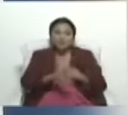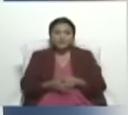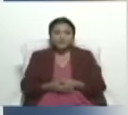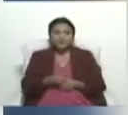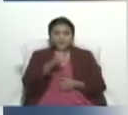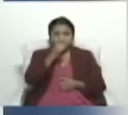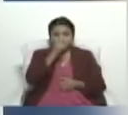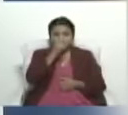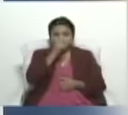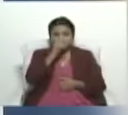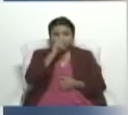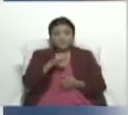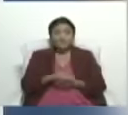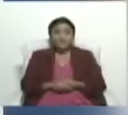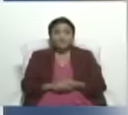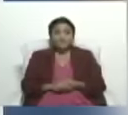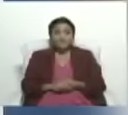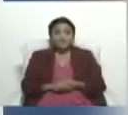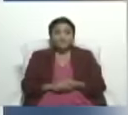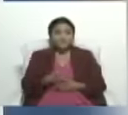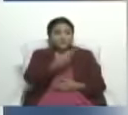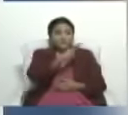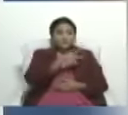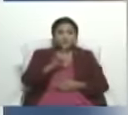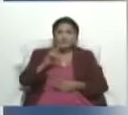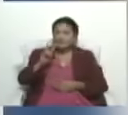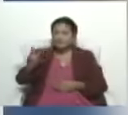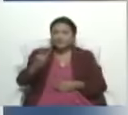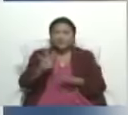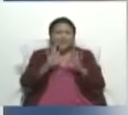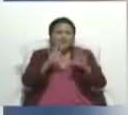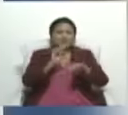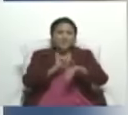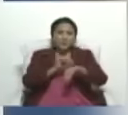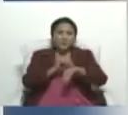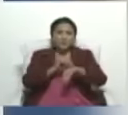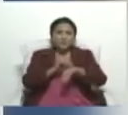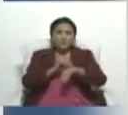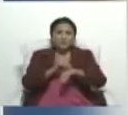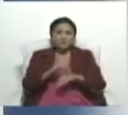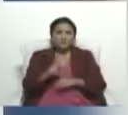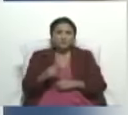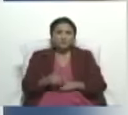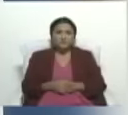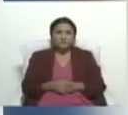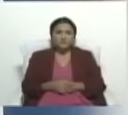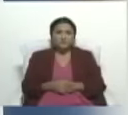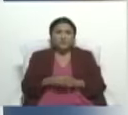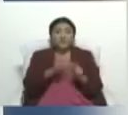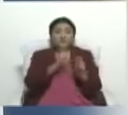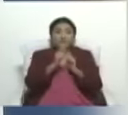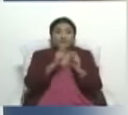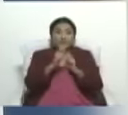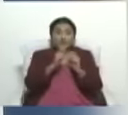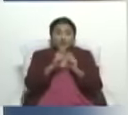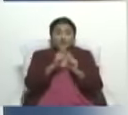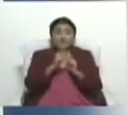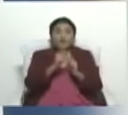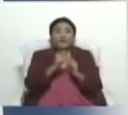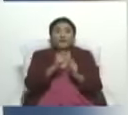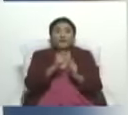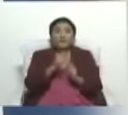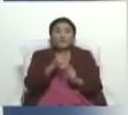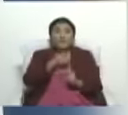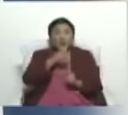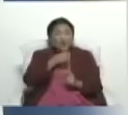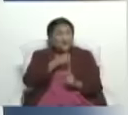llegamos, al llegar nosotros menos de 10 minutos, se aproximan los medios de que ya se habían enterado, ya las